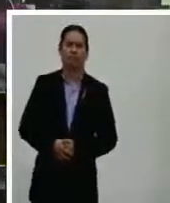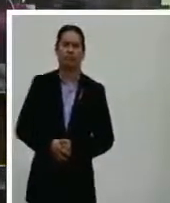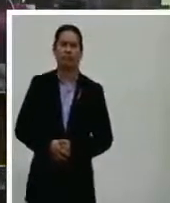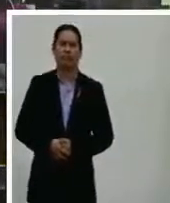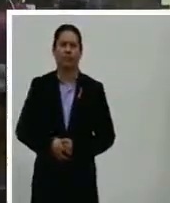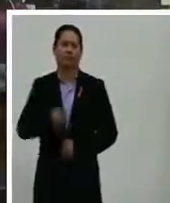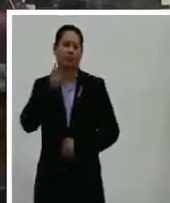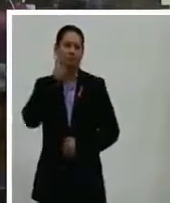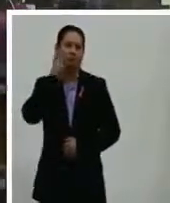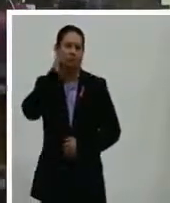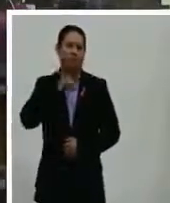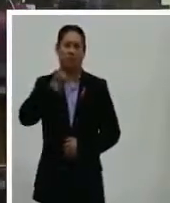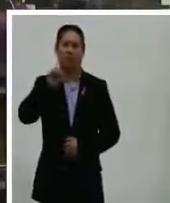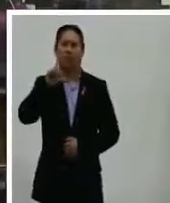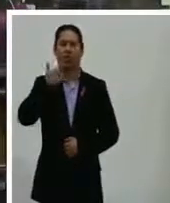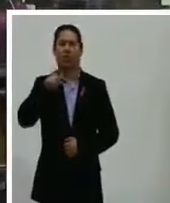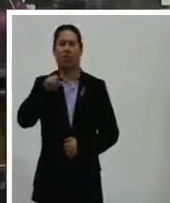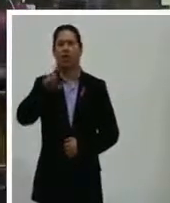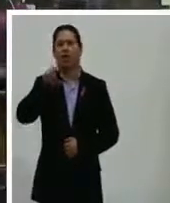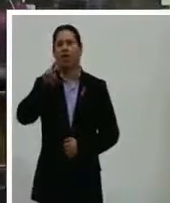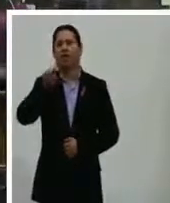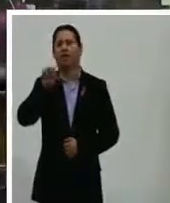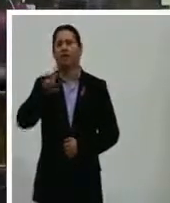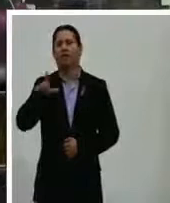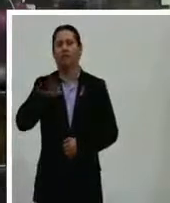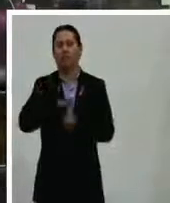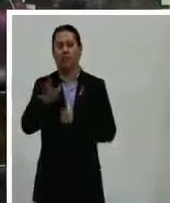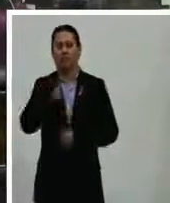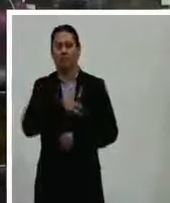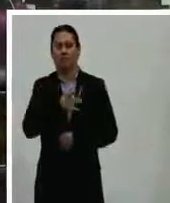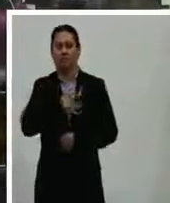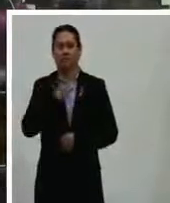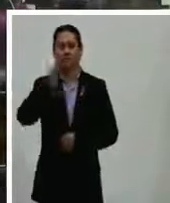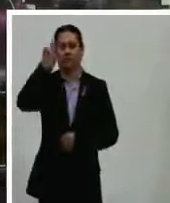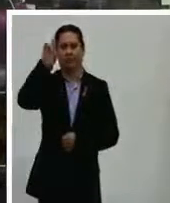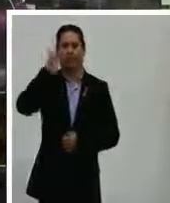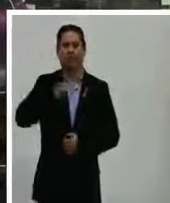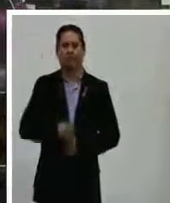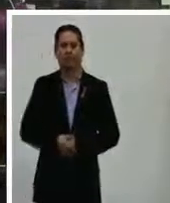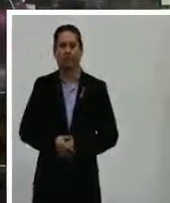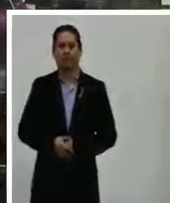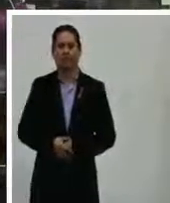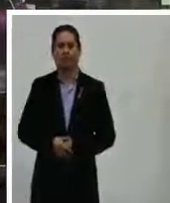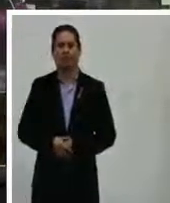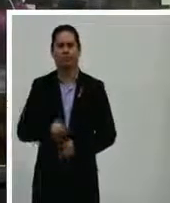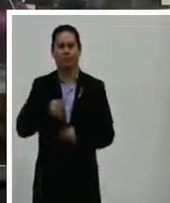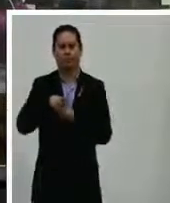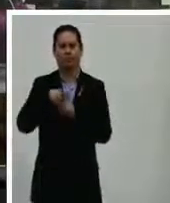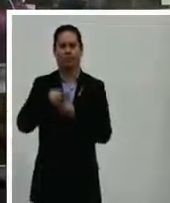diputada olga luz espinosa morales en qué sentido su participación